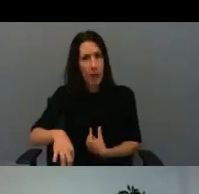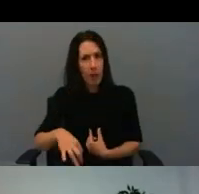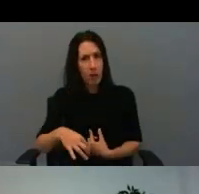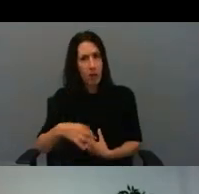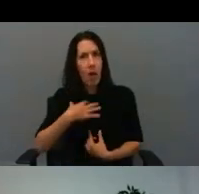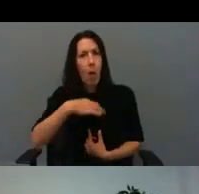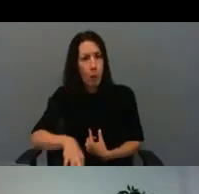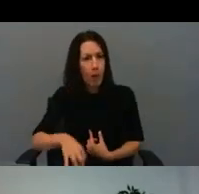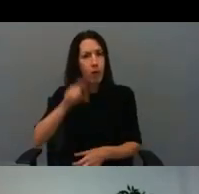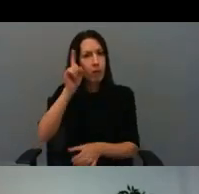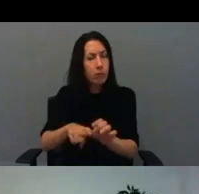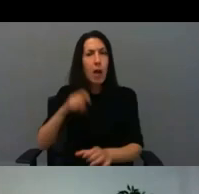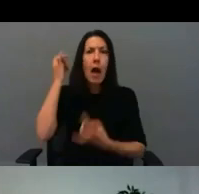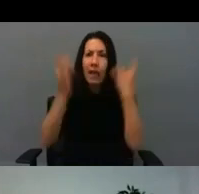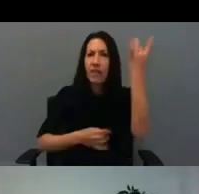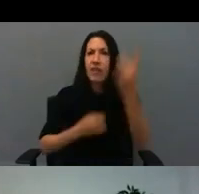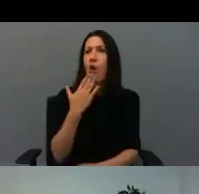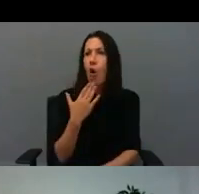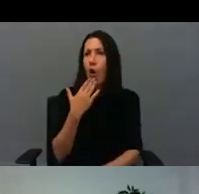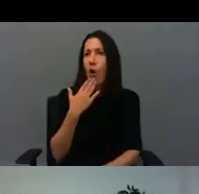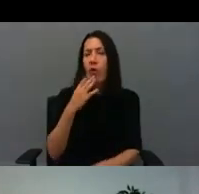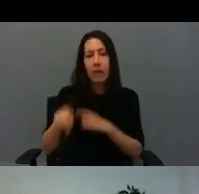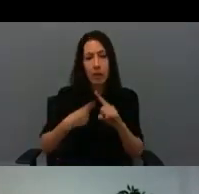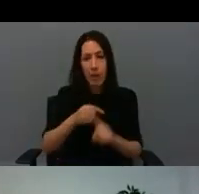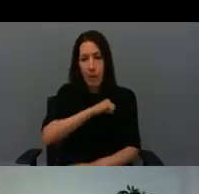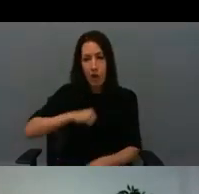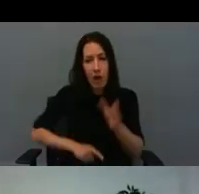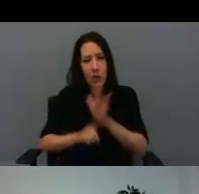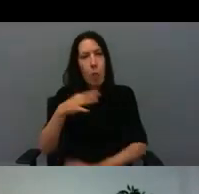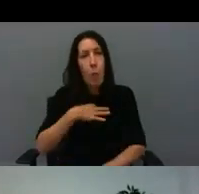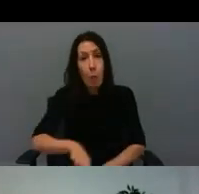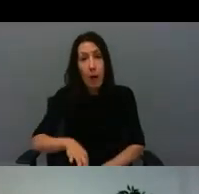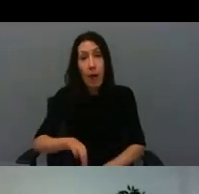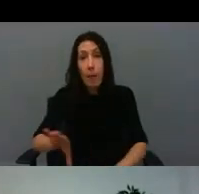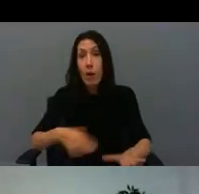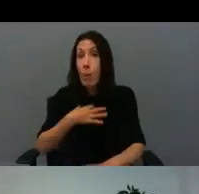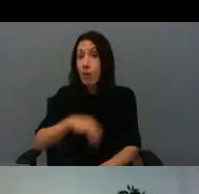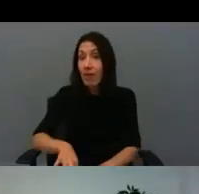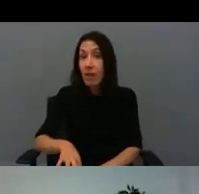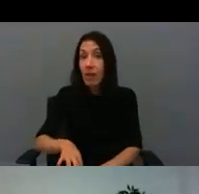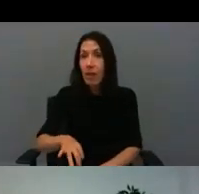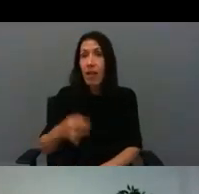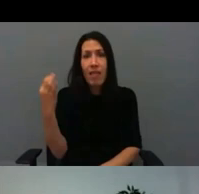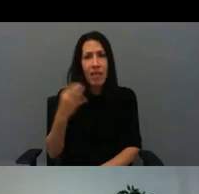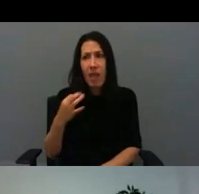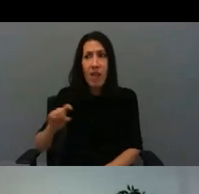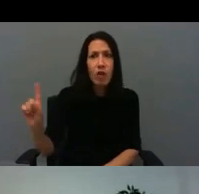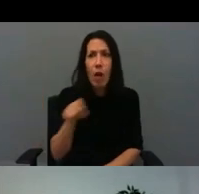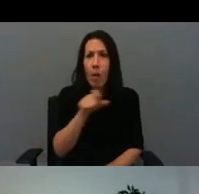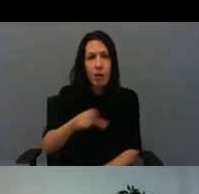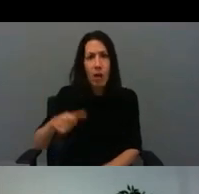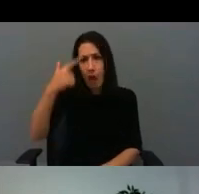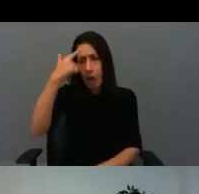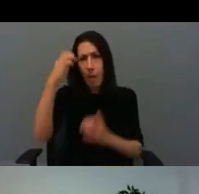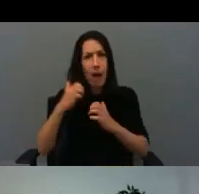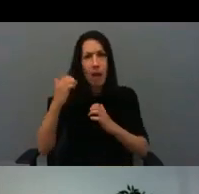de poder hacer actividades de ocio y desarrollarme personalmente, pero es que esta posibilidad la deberían tener todas las personas con